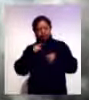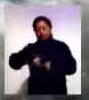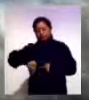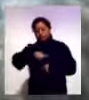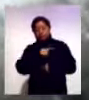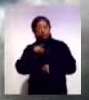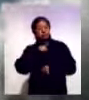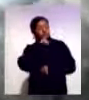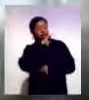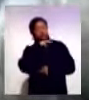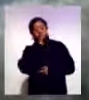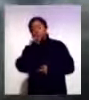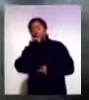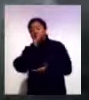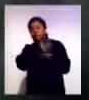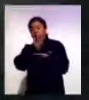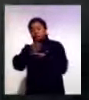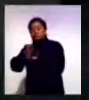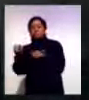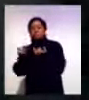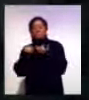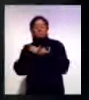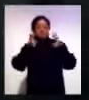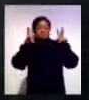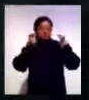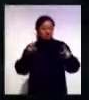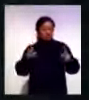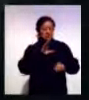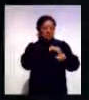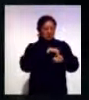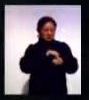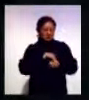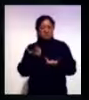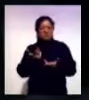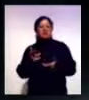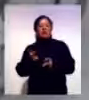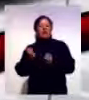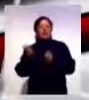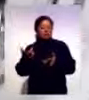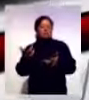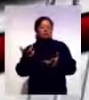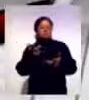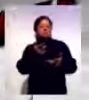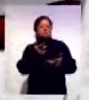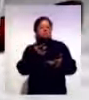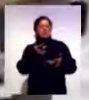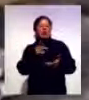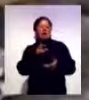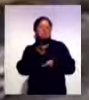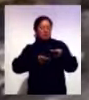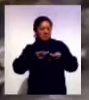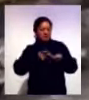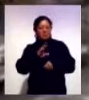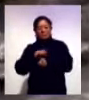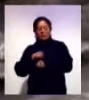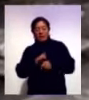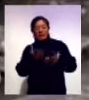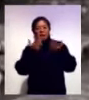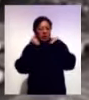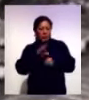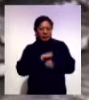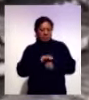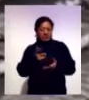obligaciones consignadas en los títulos de concesión, asignación o permiso de descargas de aguas. Este